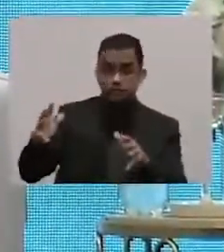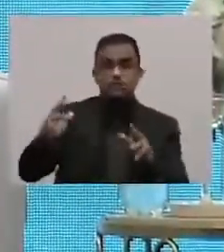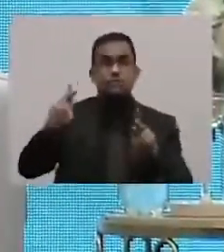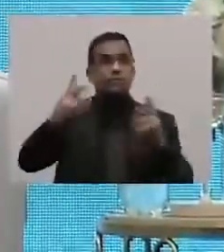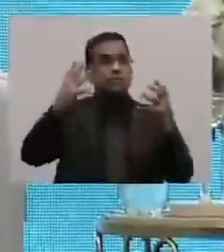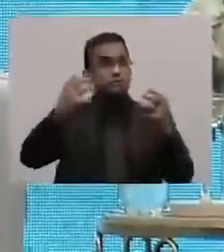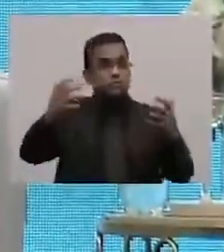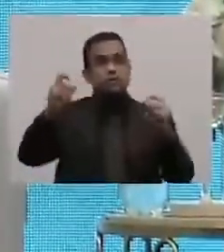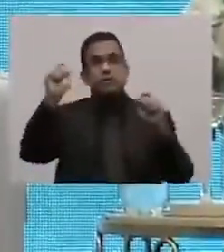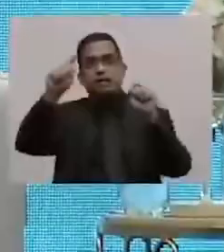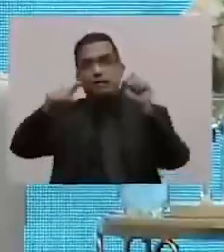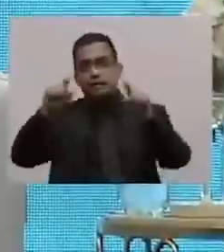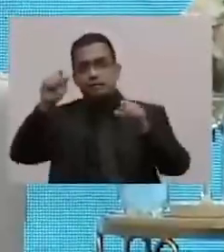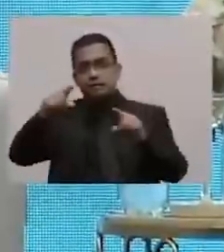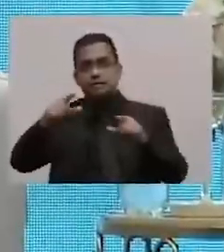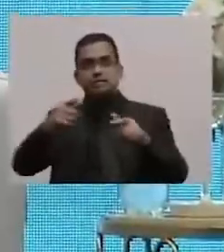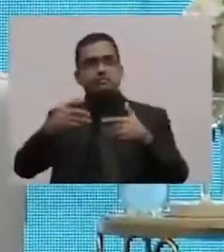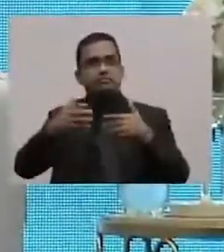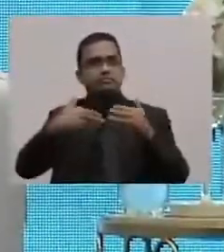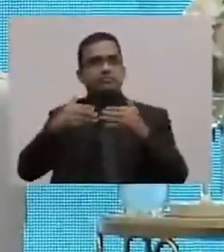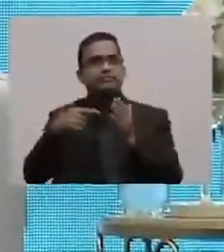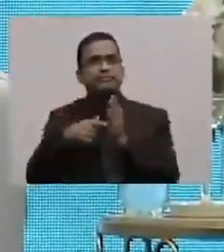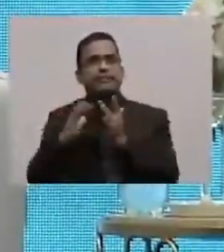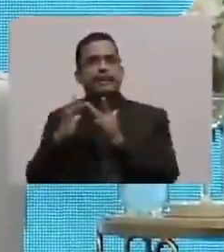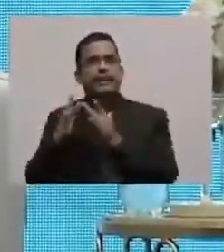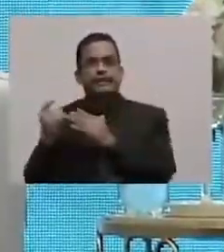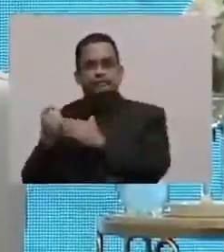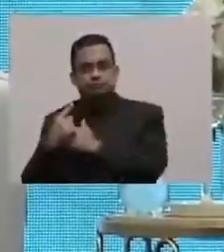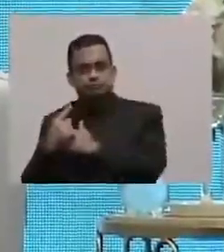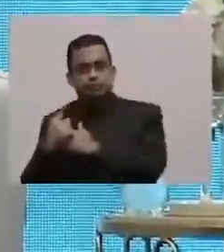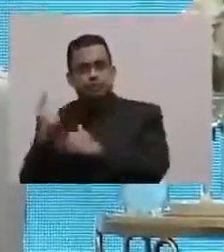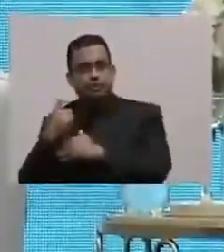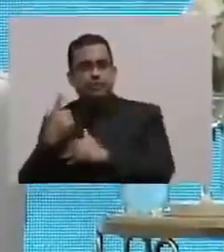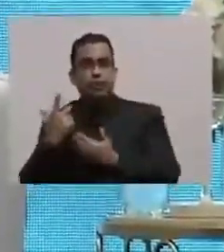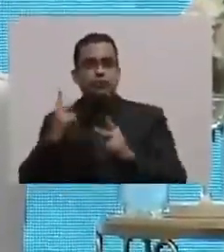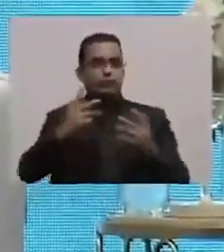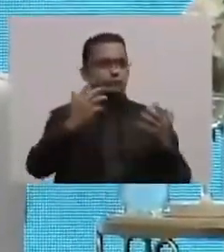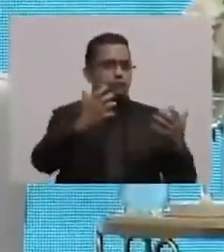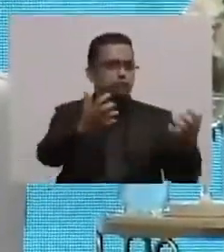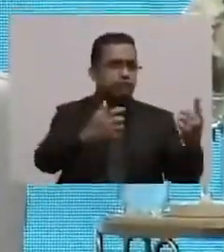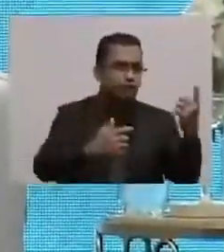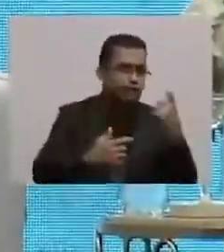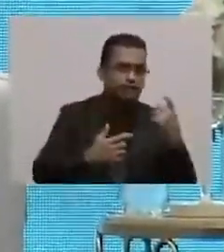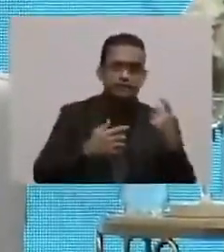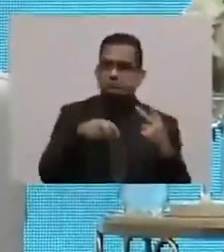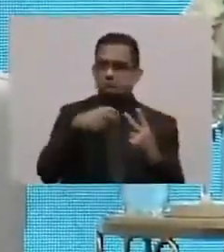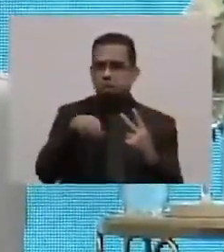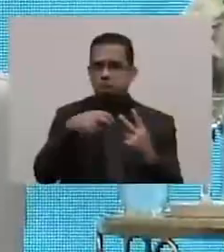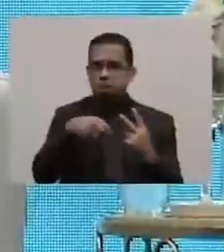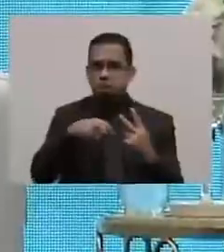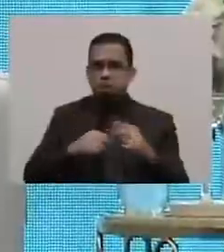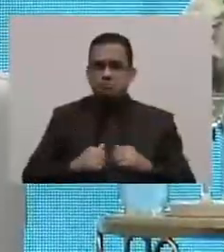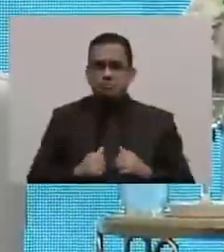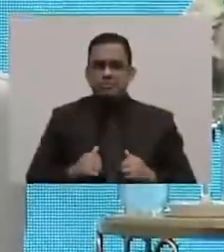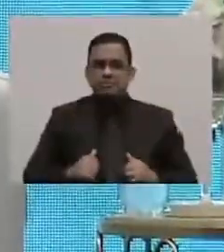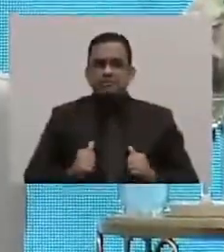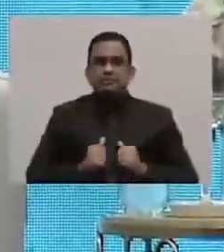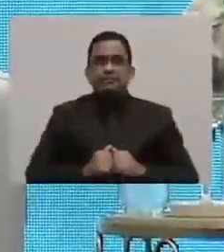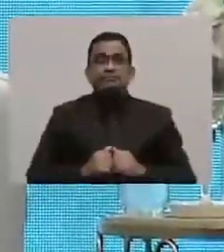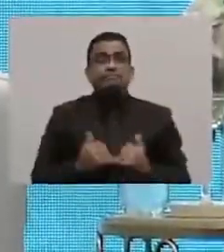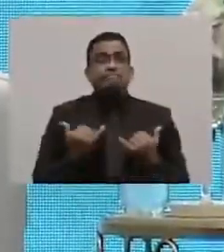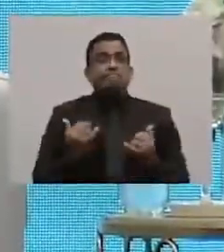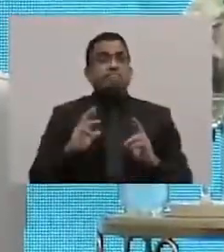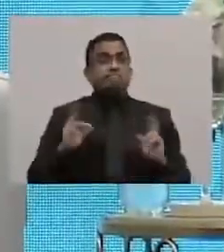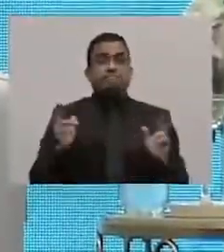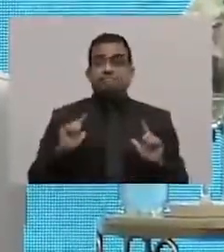preguntas, tanto que vengan de las redes sociales como de nuestro público presente. De inmediato, entonces, vamos